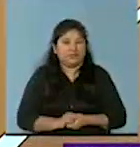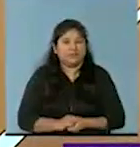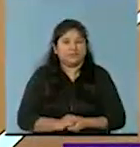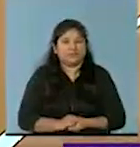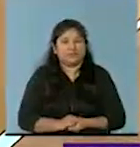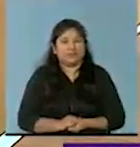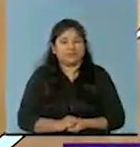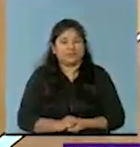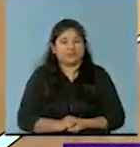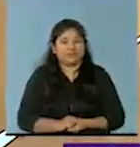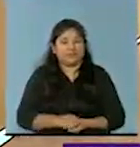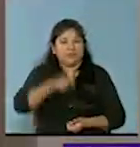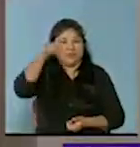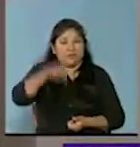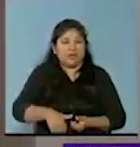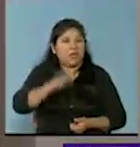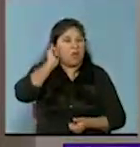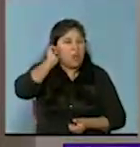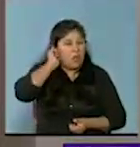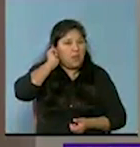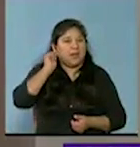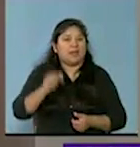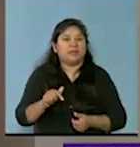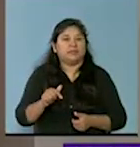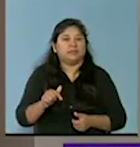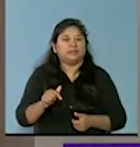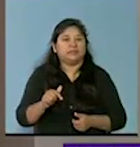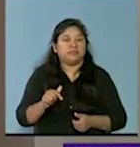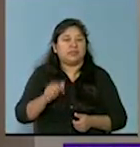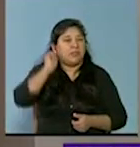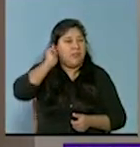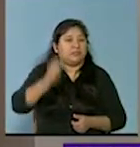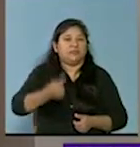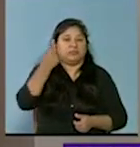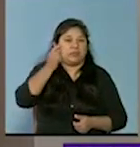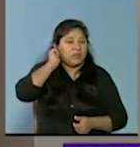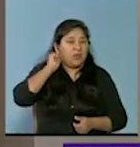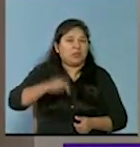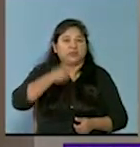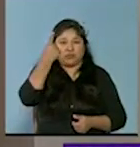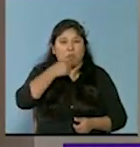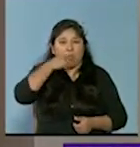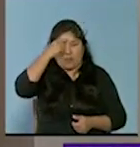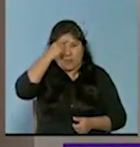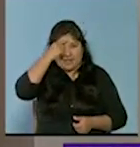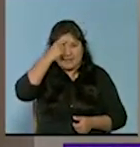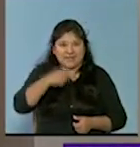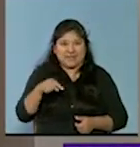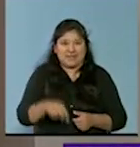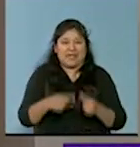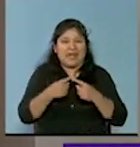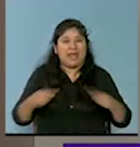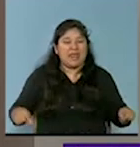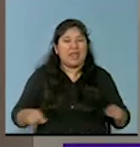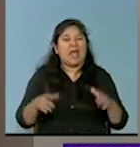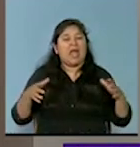y hoy se cumple un mes de la emisión del jujuy investiga donde se abordó justamente la crudeza del frío y la